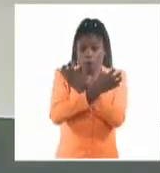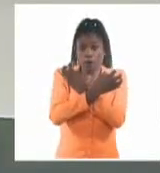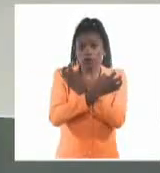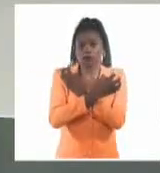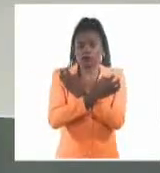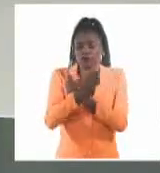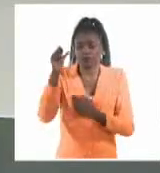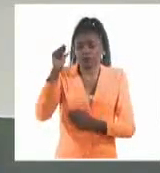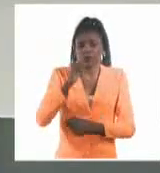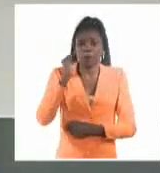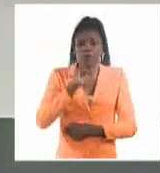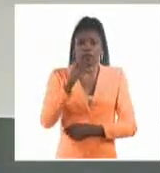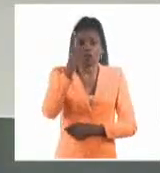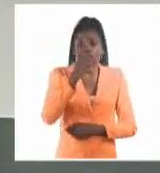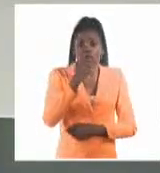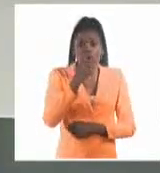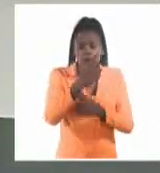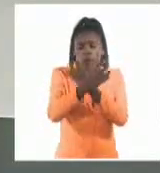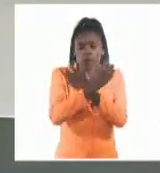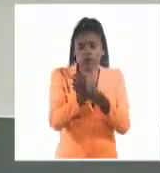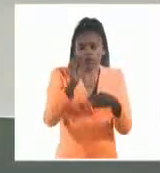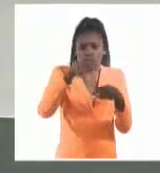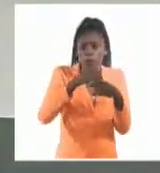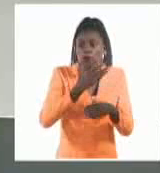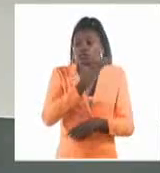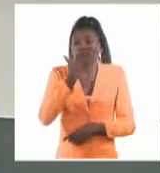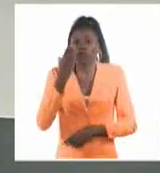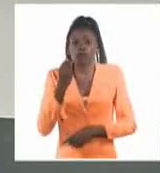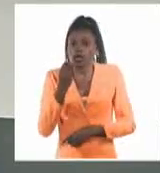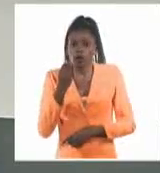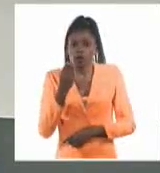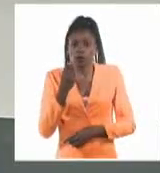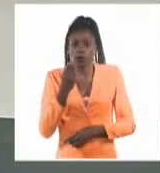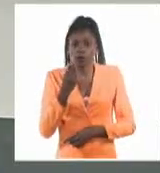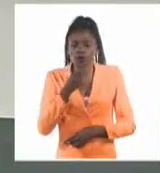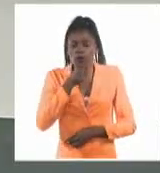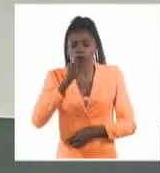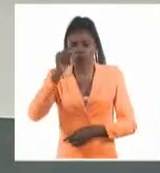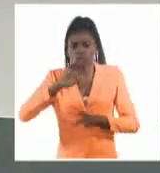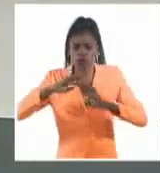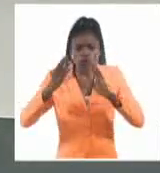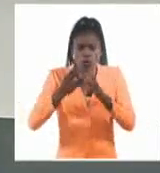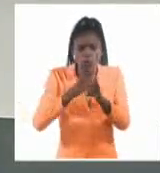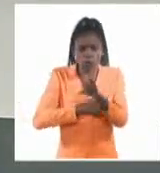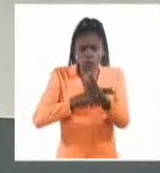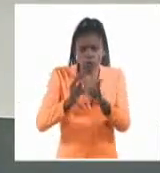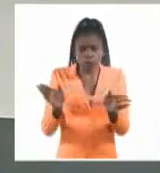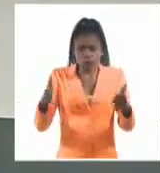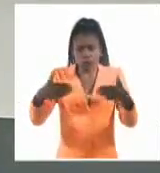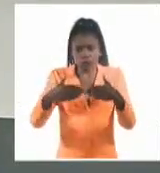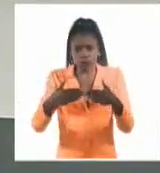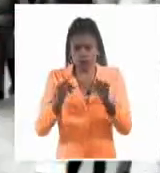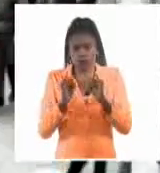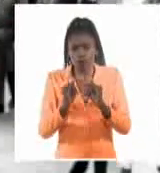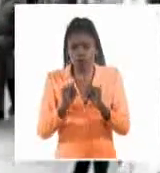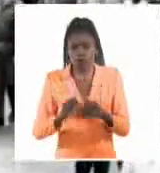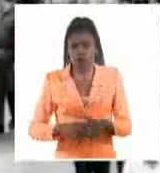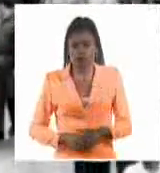y más de una vez estuvieron incluso desaparecidos. Indira Román nos cuenta la historia al cierre de nuestra emisión.